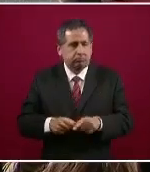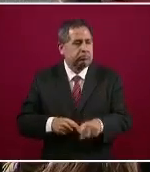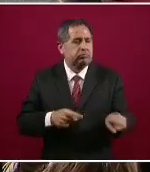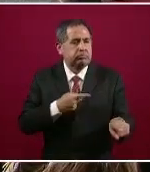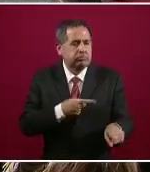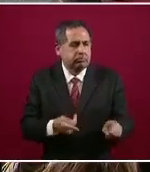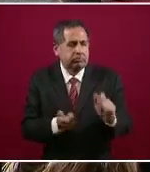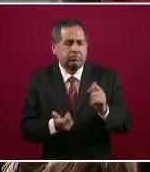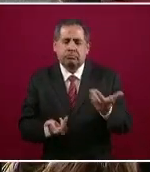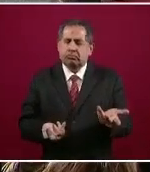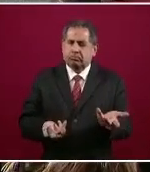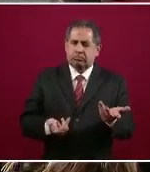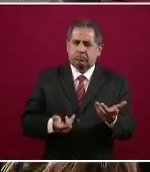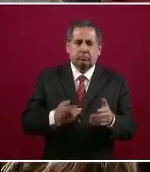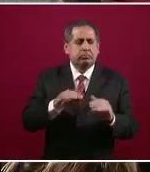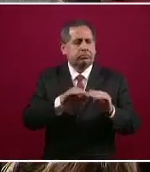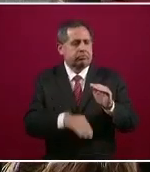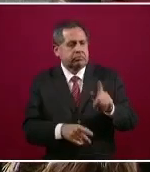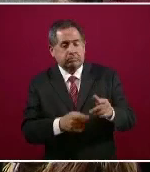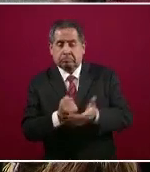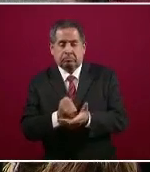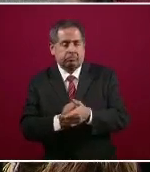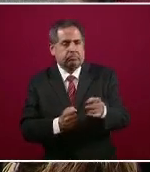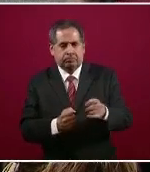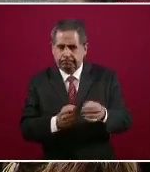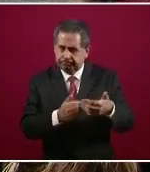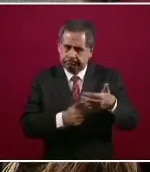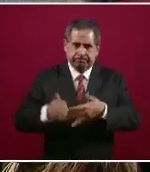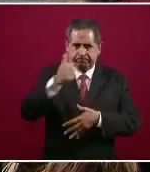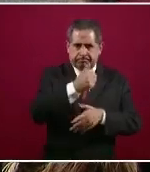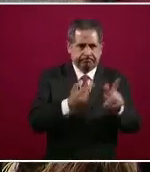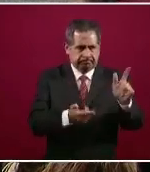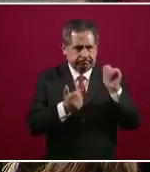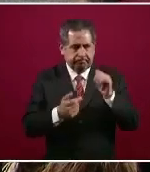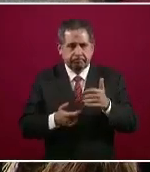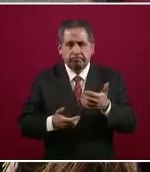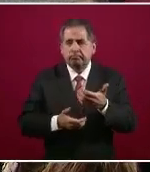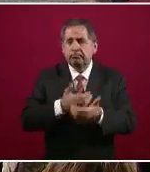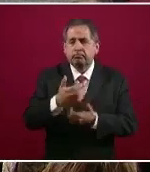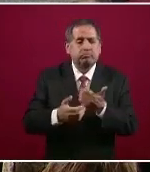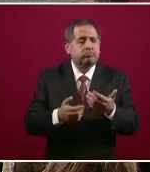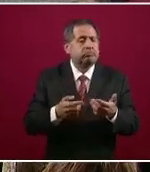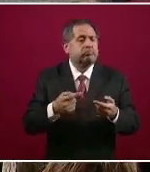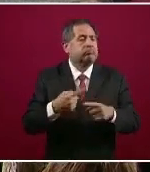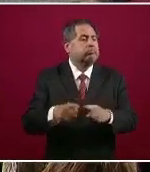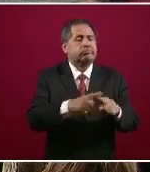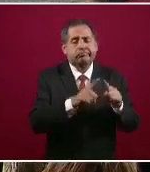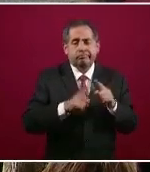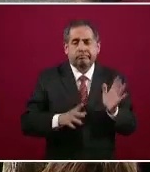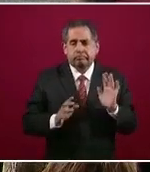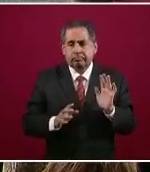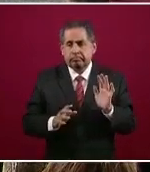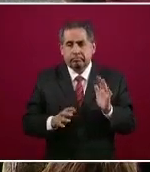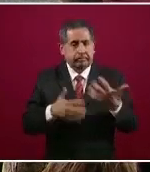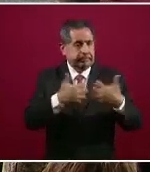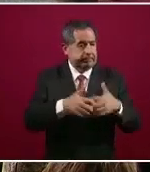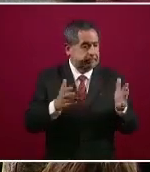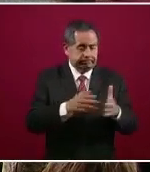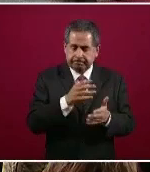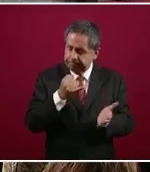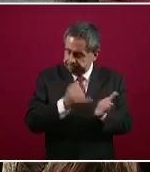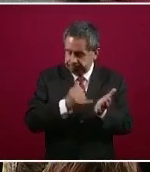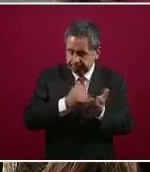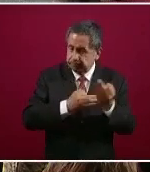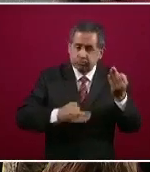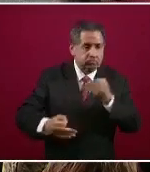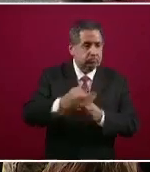pobres, a las clases medias, a los comerciantes, a los pequeños y medianos empresarios